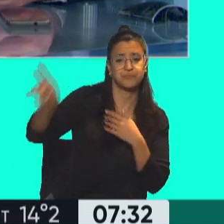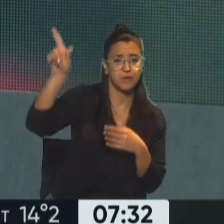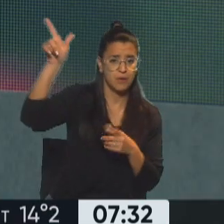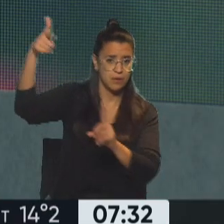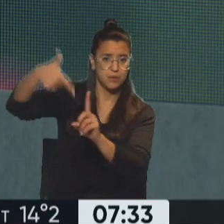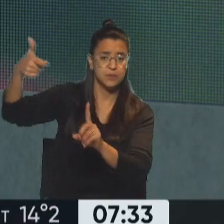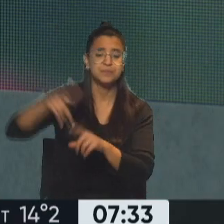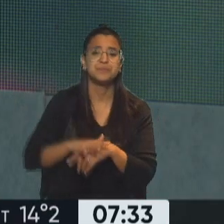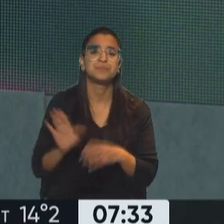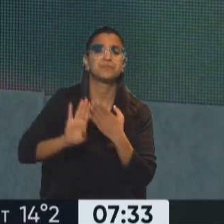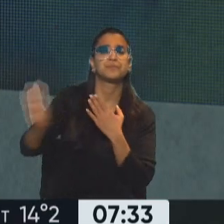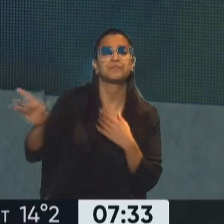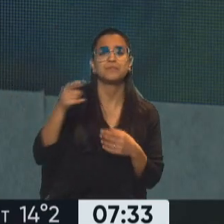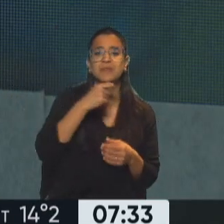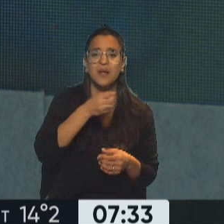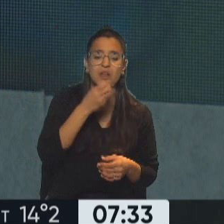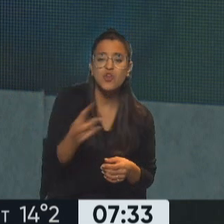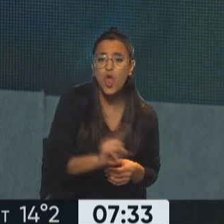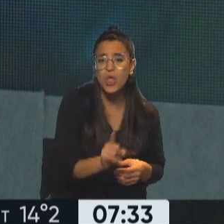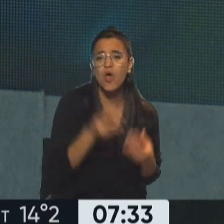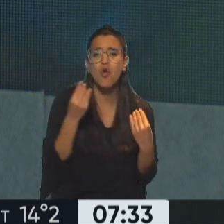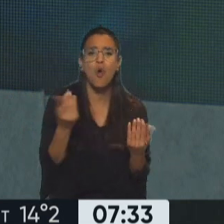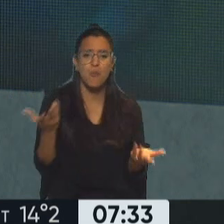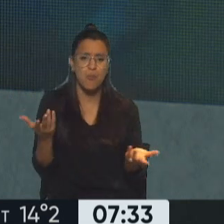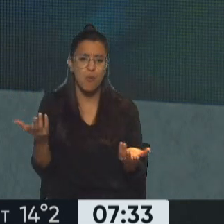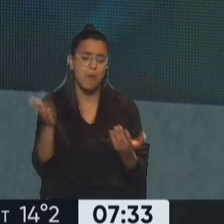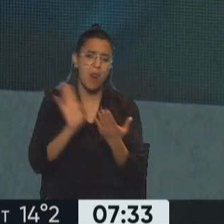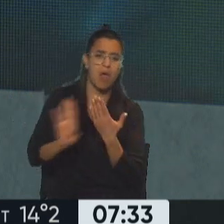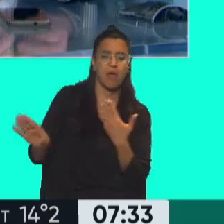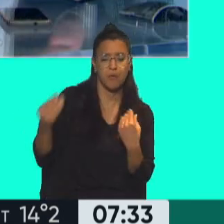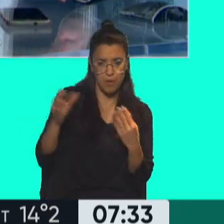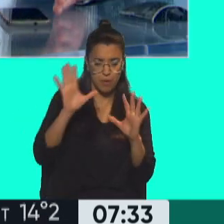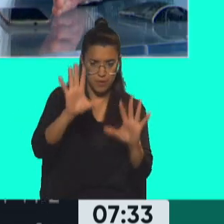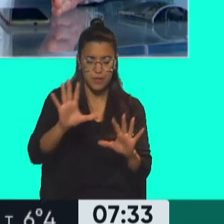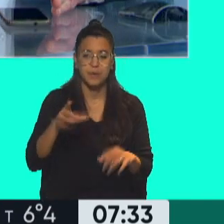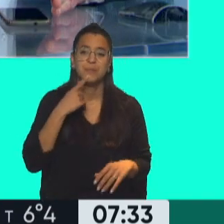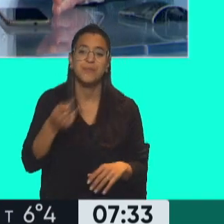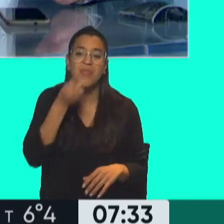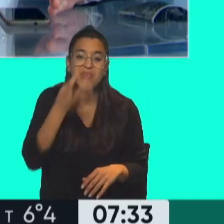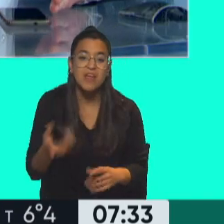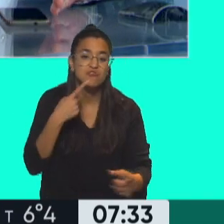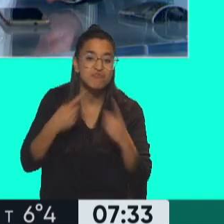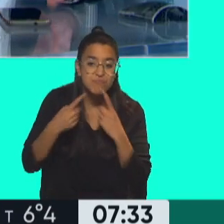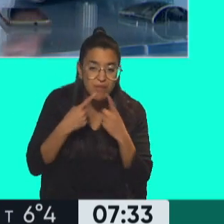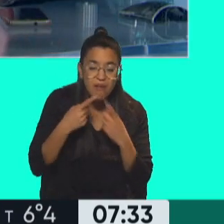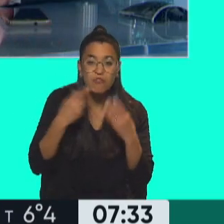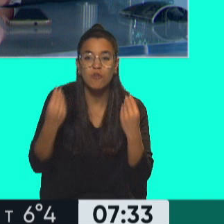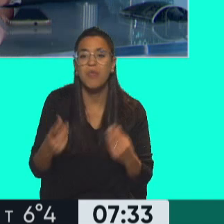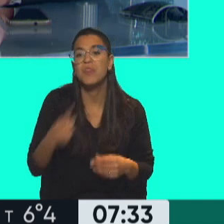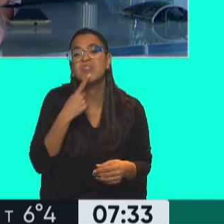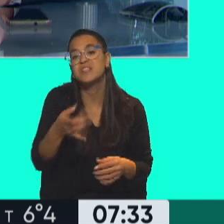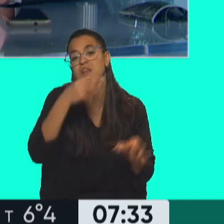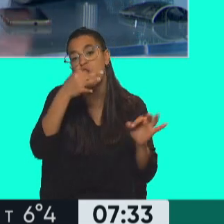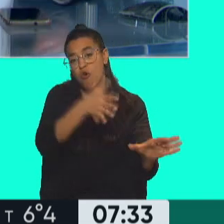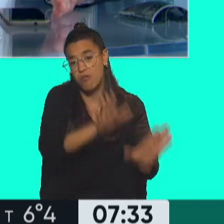episodio. ¿Quién la desvincula? Pero si no declaró, ¿cómo hizo para desvincularla? No, a ver, el hecho de la declaración indagatoria significa que él dice lo que